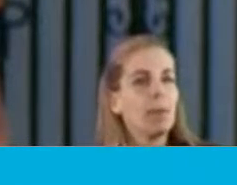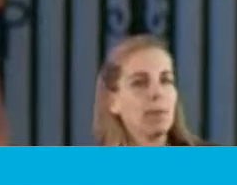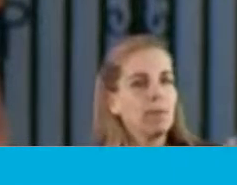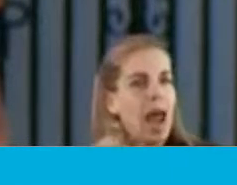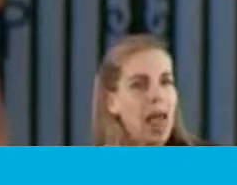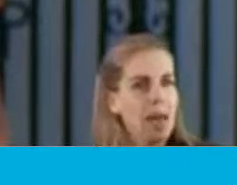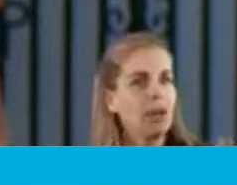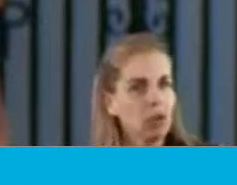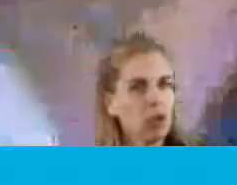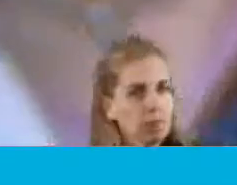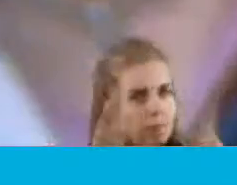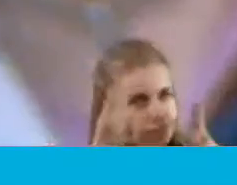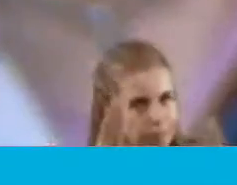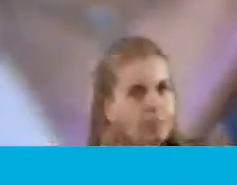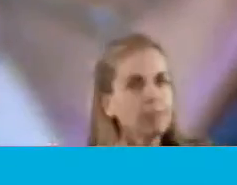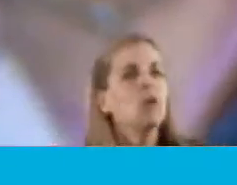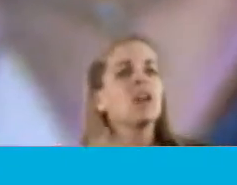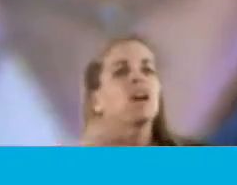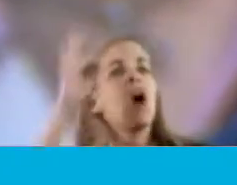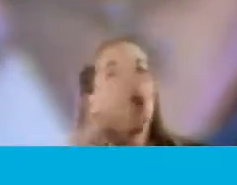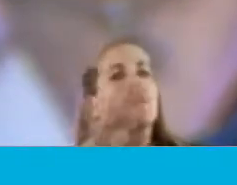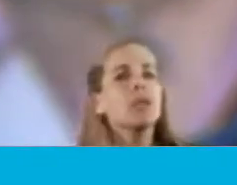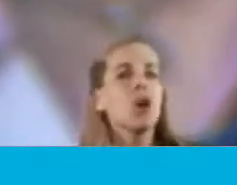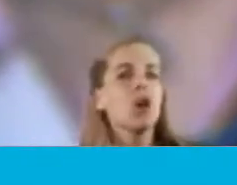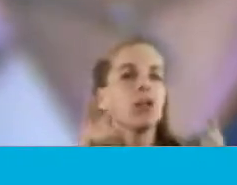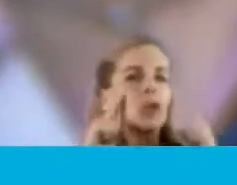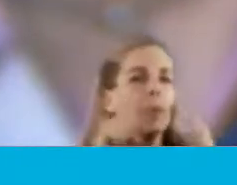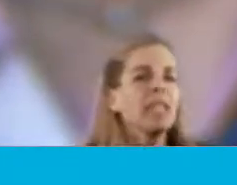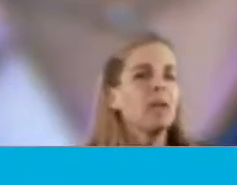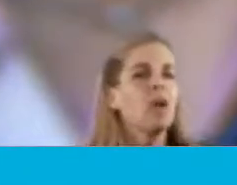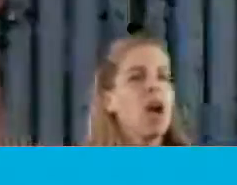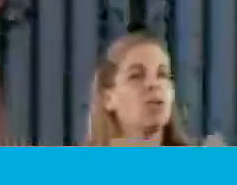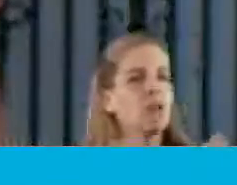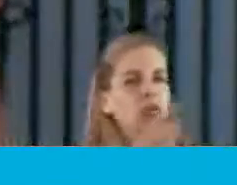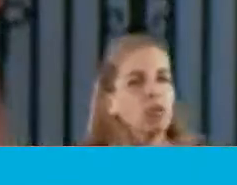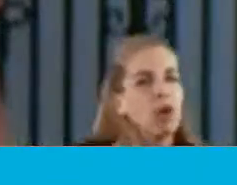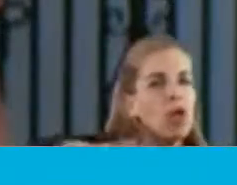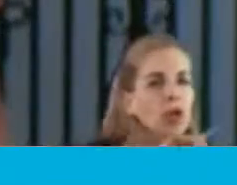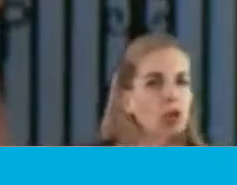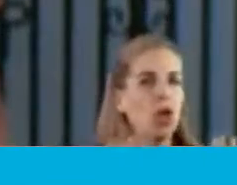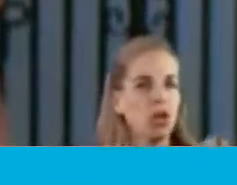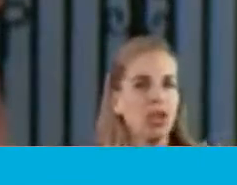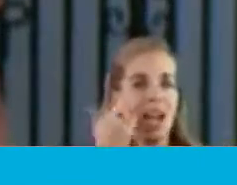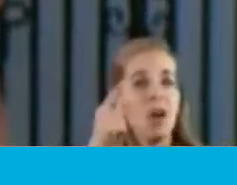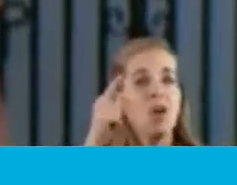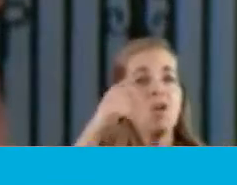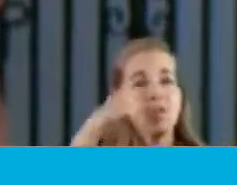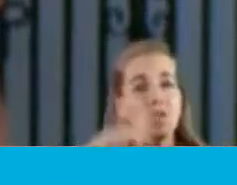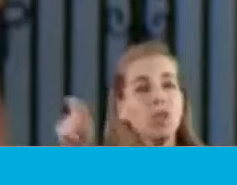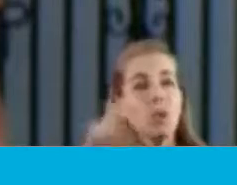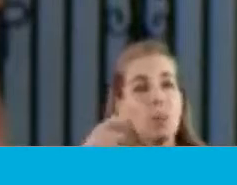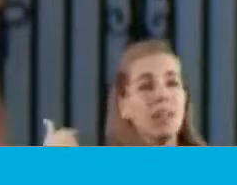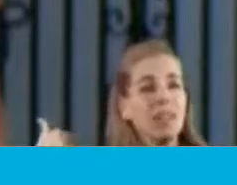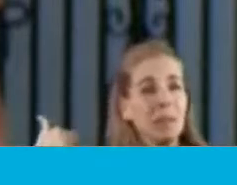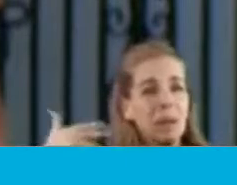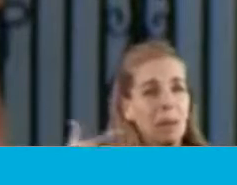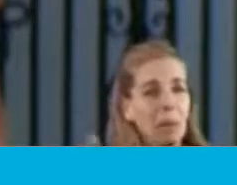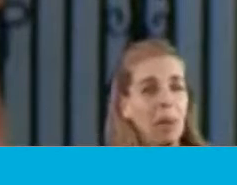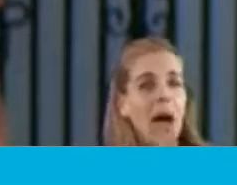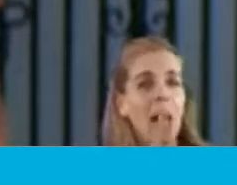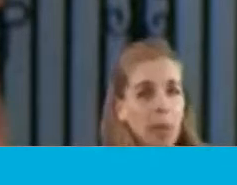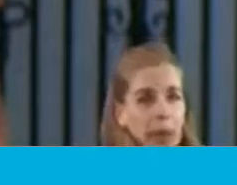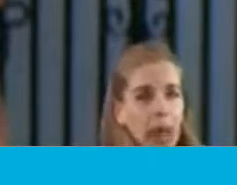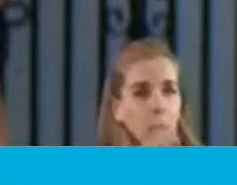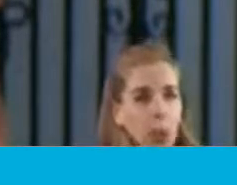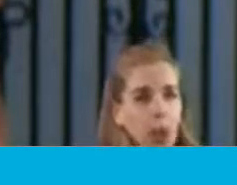vamos a honrar con nuestras convicciones y con nuestro esfuerzo. Venimos soportando en los últimos meses, pero sobre todo de manera pública y